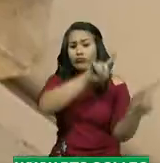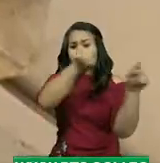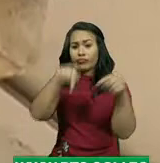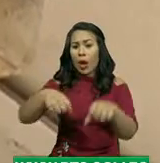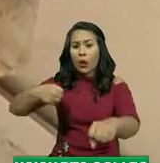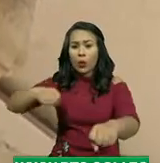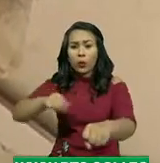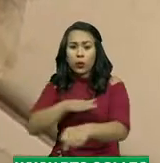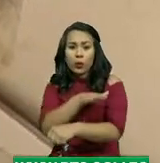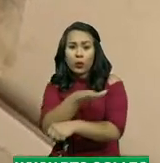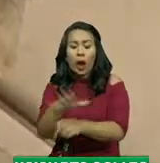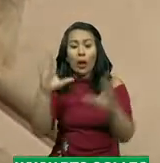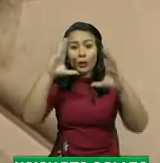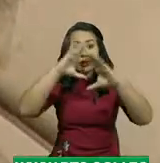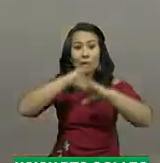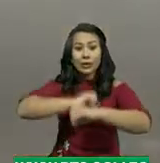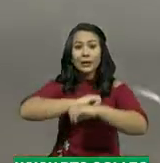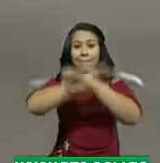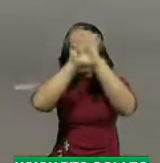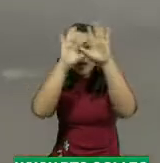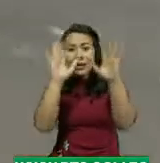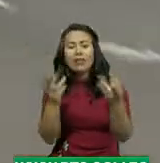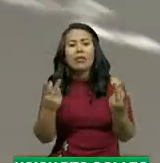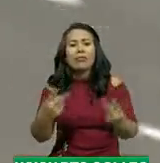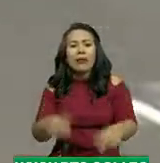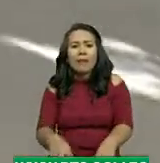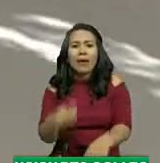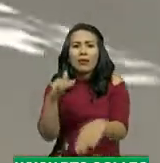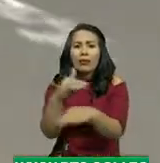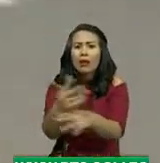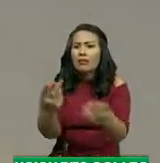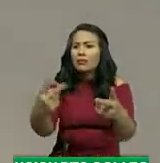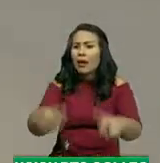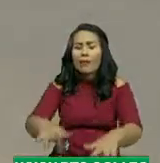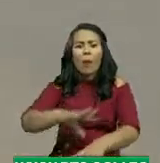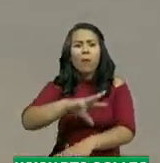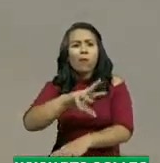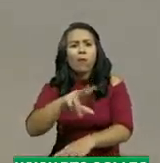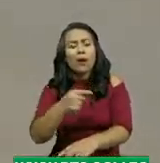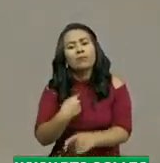las noches. Ahora los pillos optan las mañanas para atacar, informó Charlie Pizá.